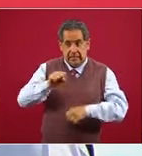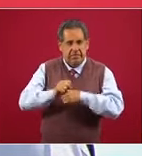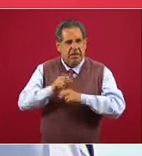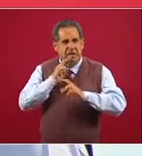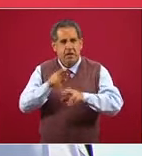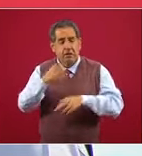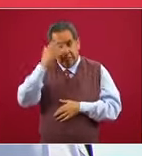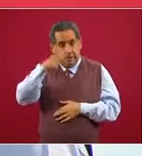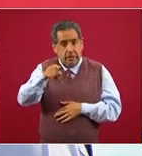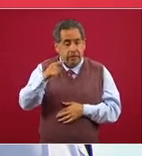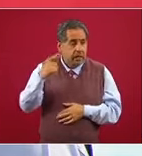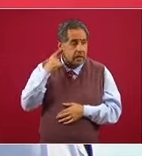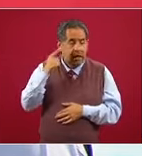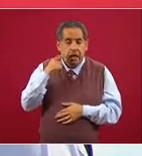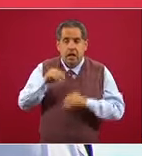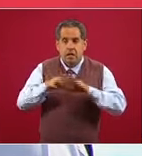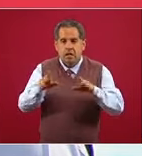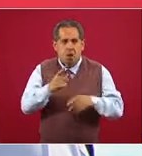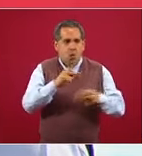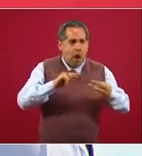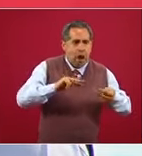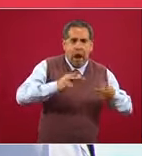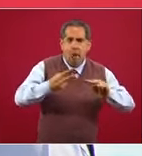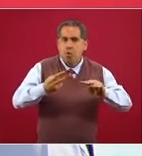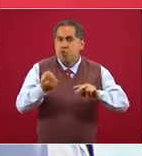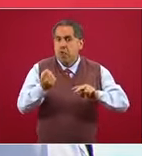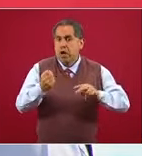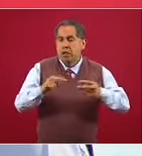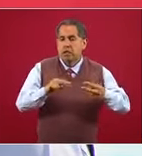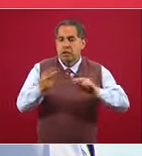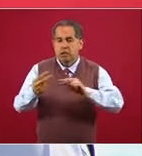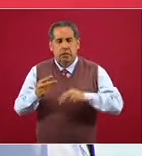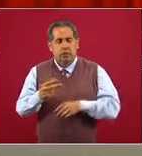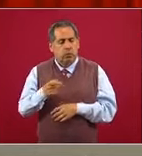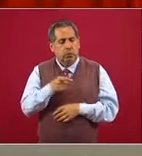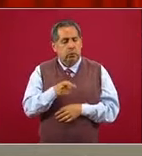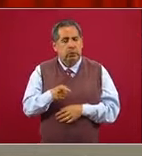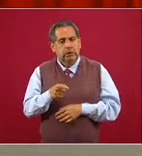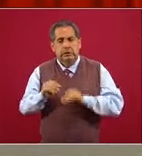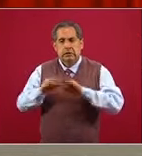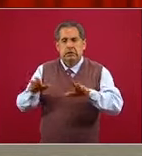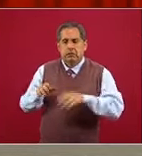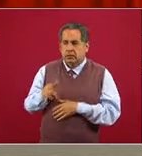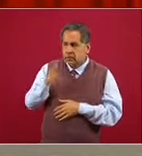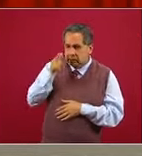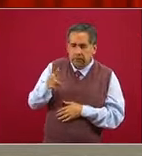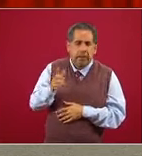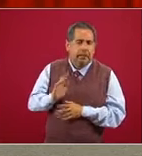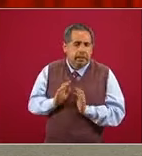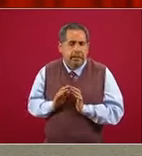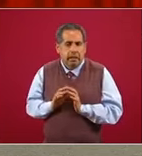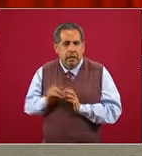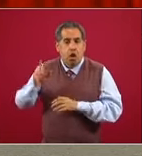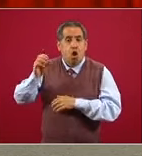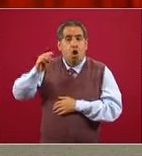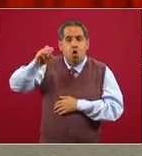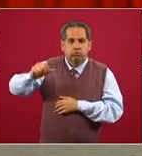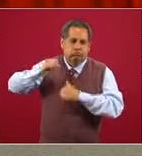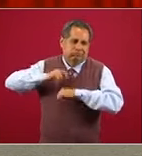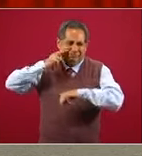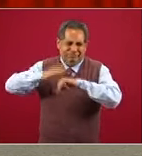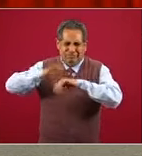ahí de una mutación de un virus como tal, es la que se encarga, como es la que tiene la